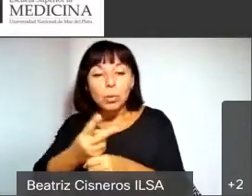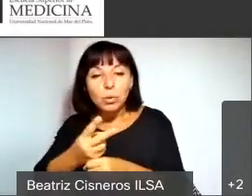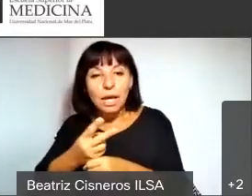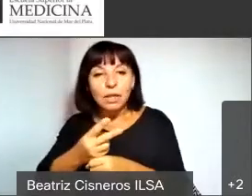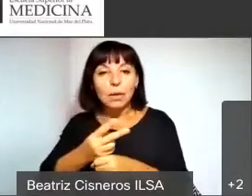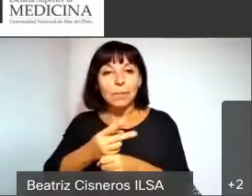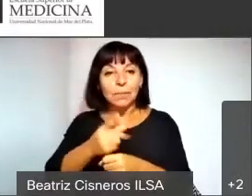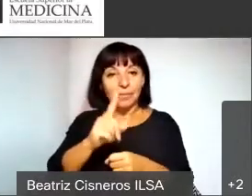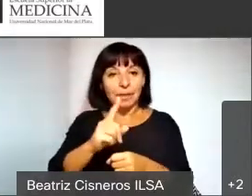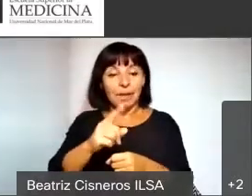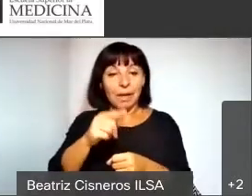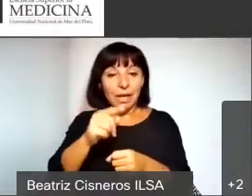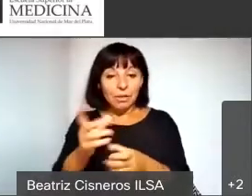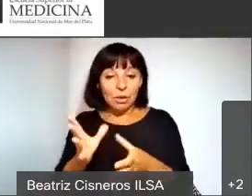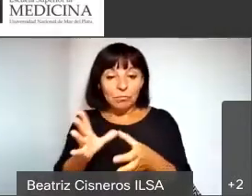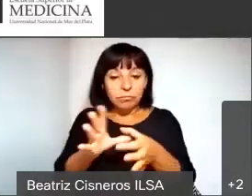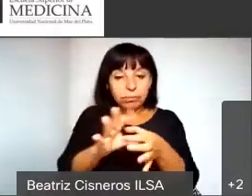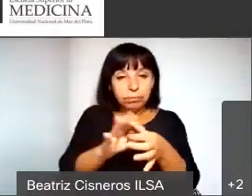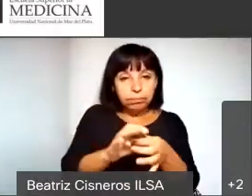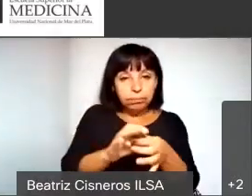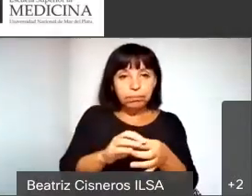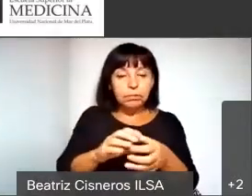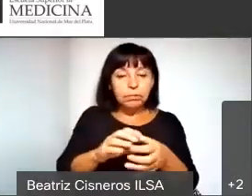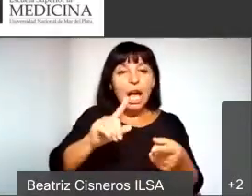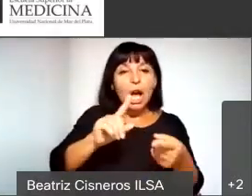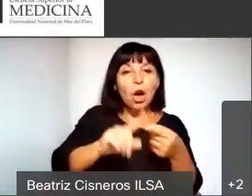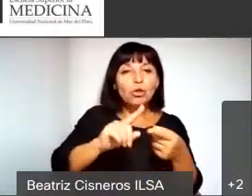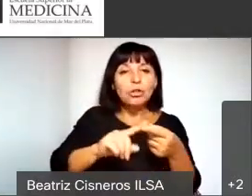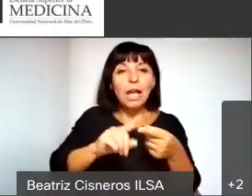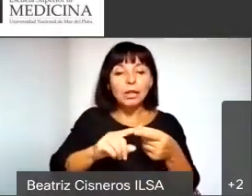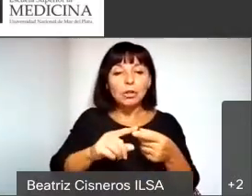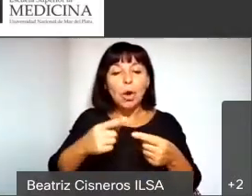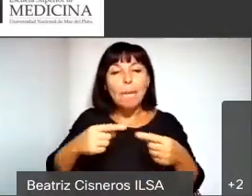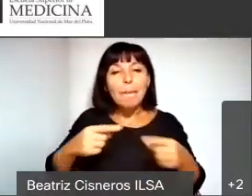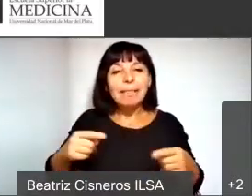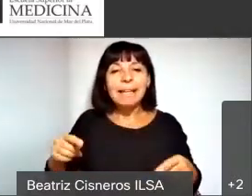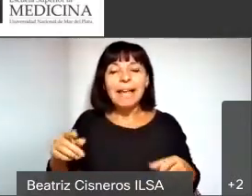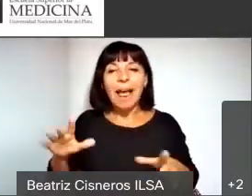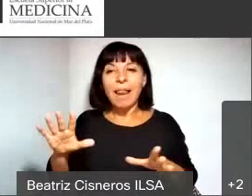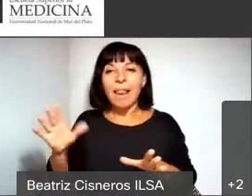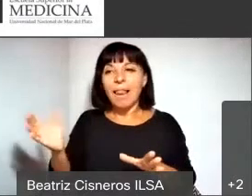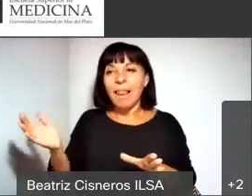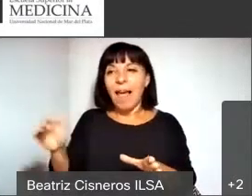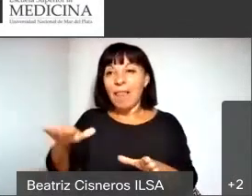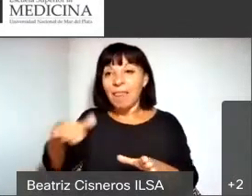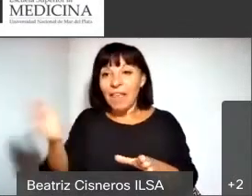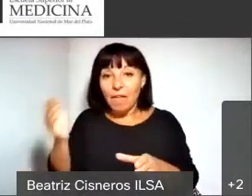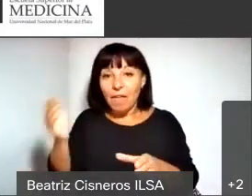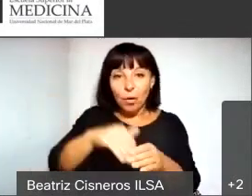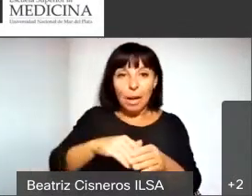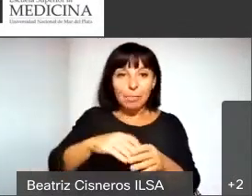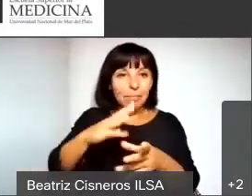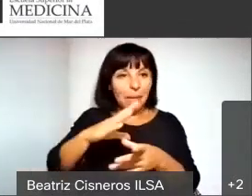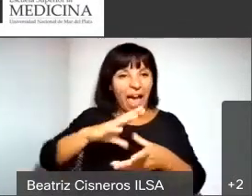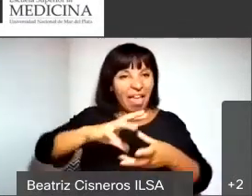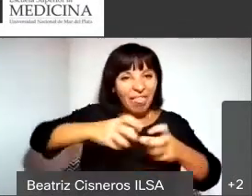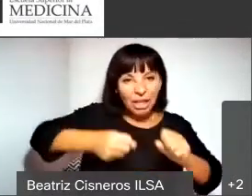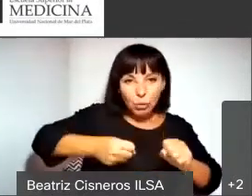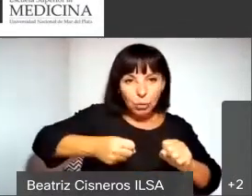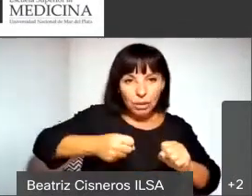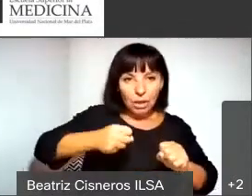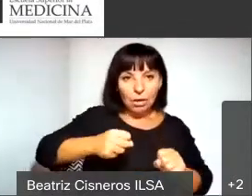hidrolasas ácidas, van a tomar contacto con el material foráneo para degradarlo. Ese es un lisosoma